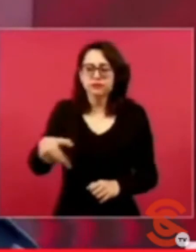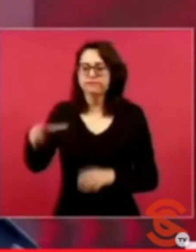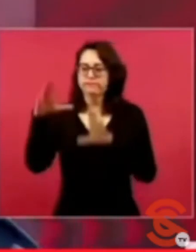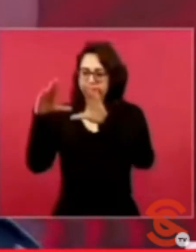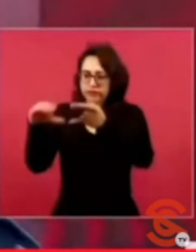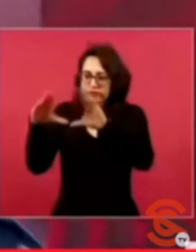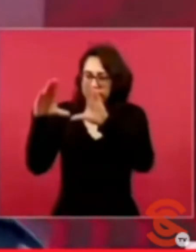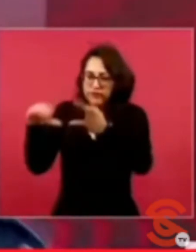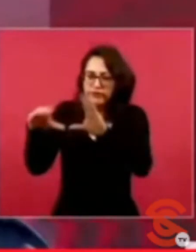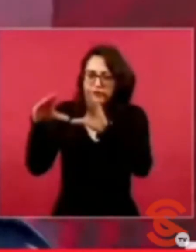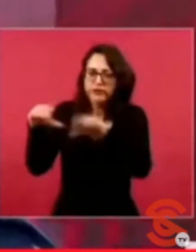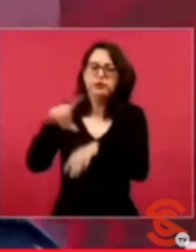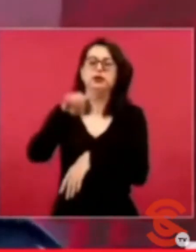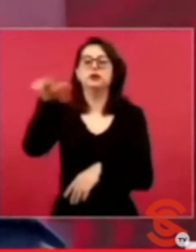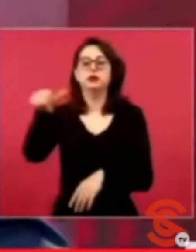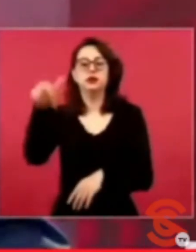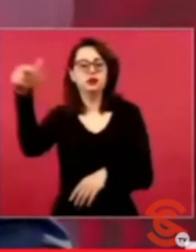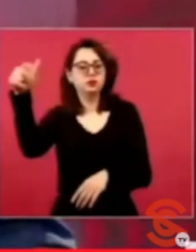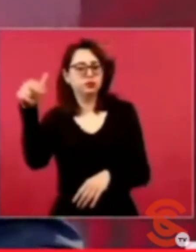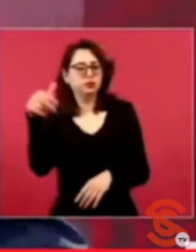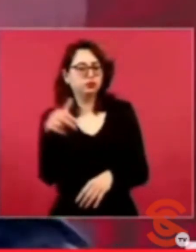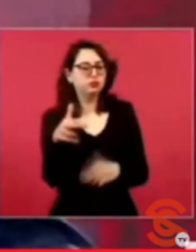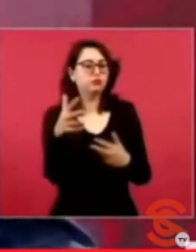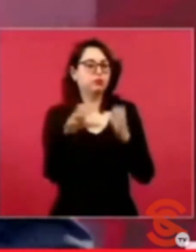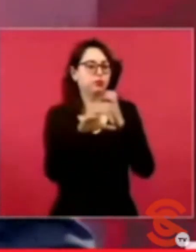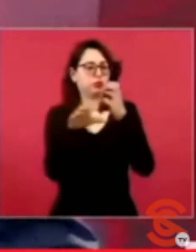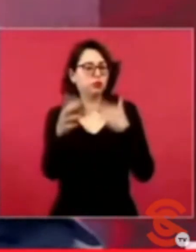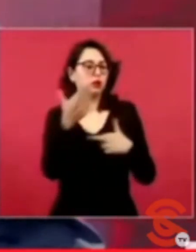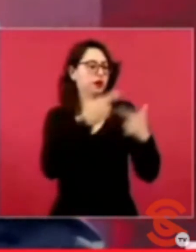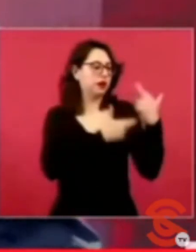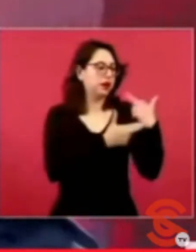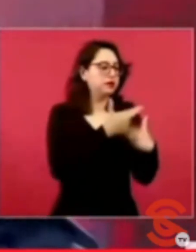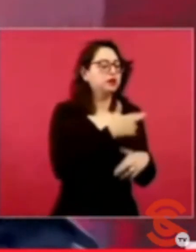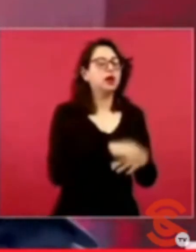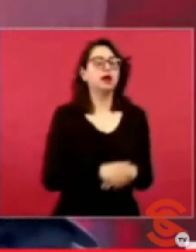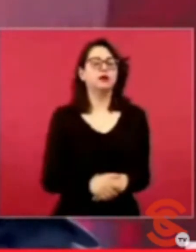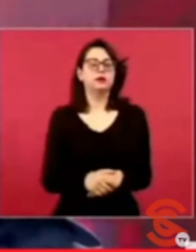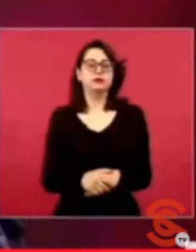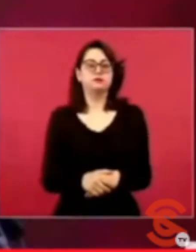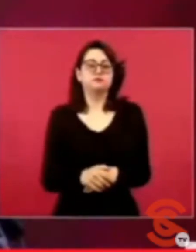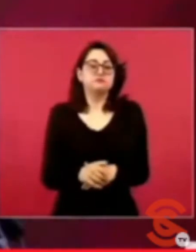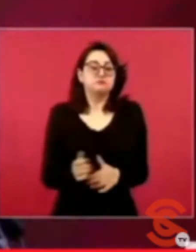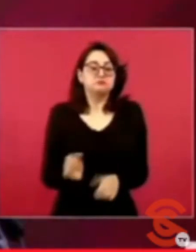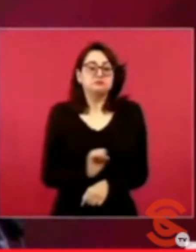así. Y luego llegó a ser directora de una escuela en Texcoco